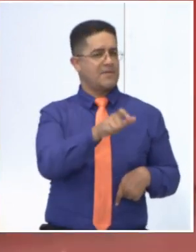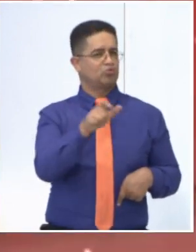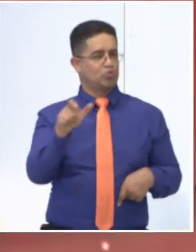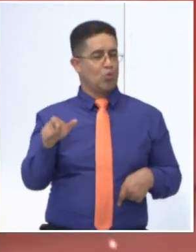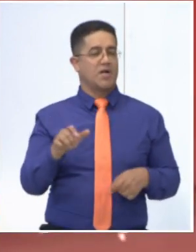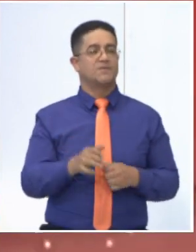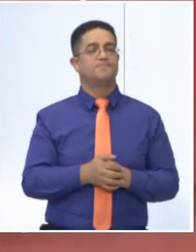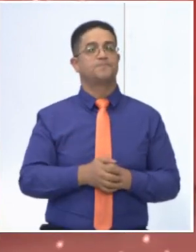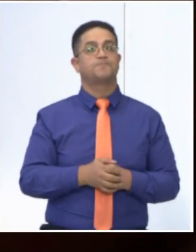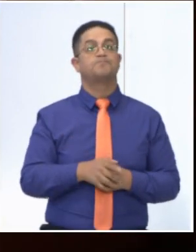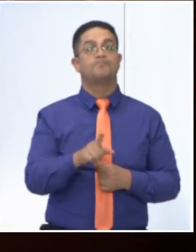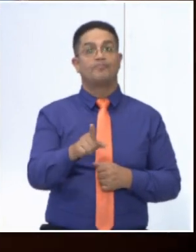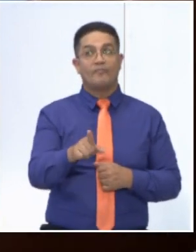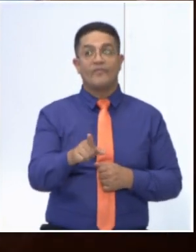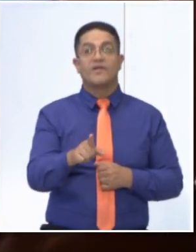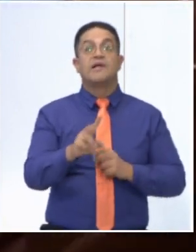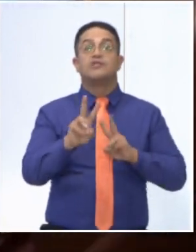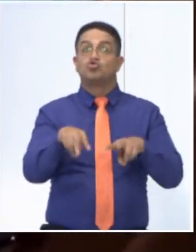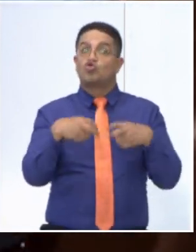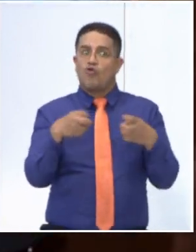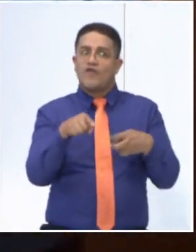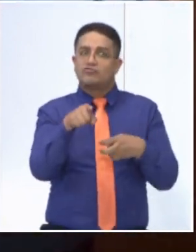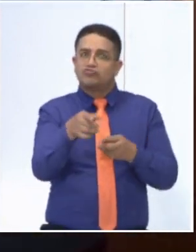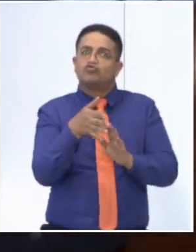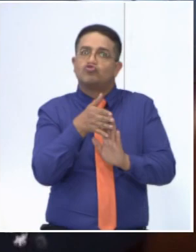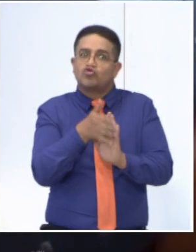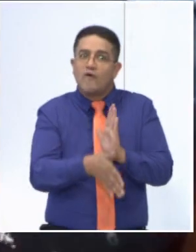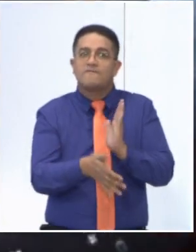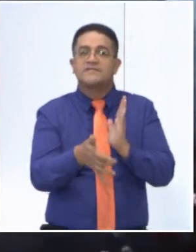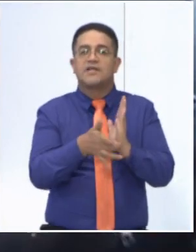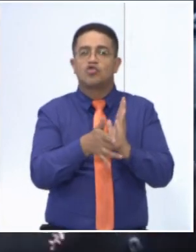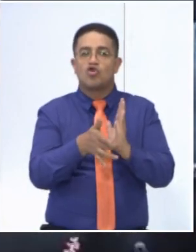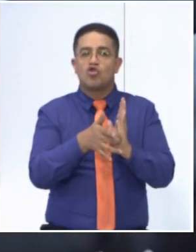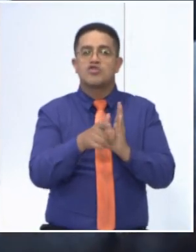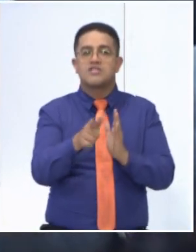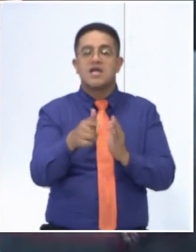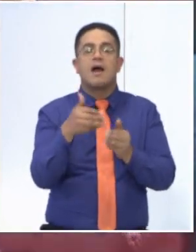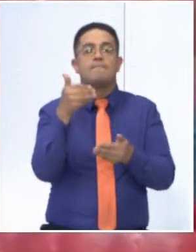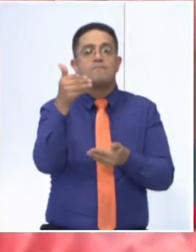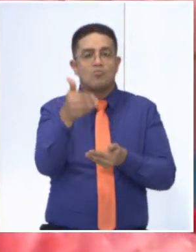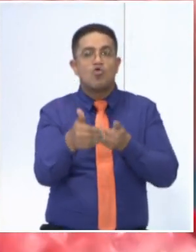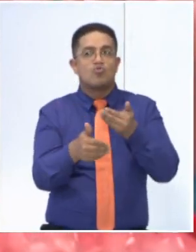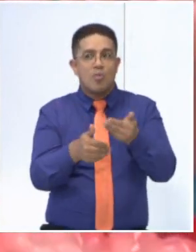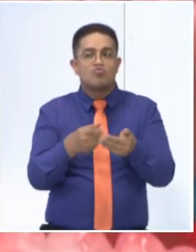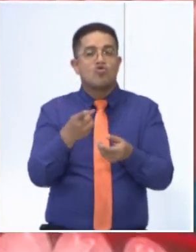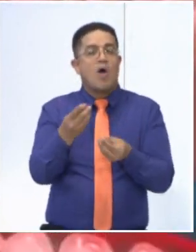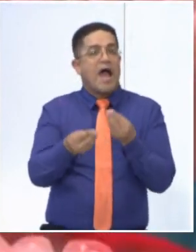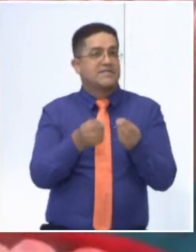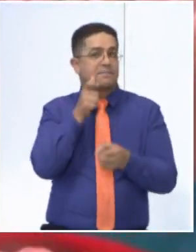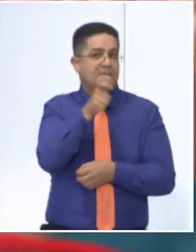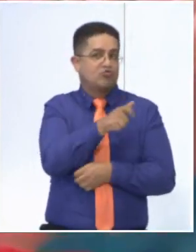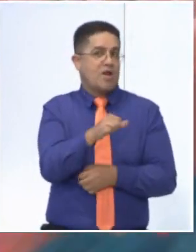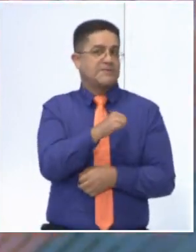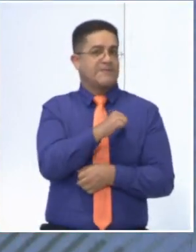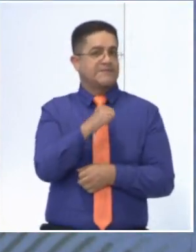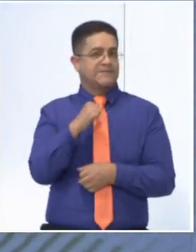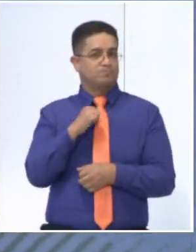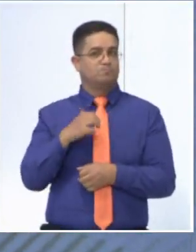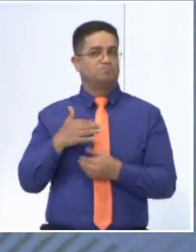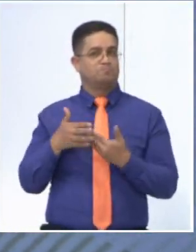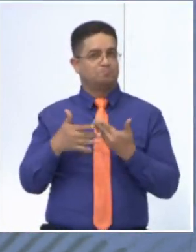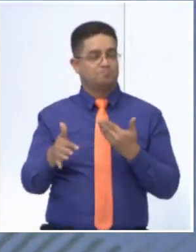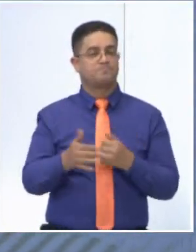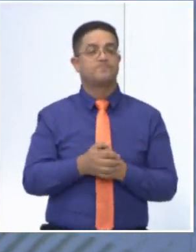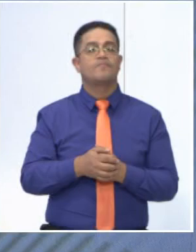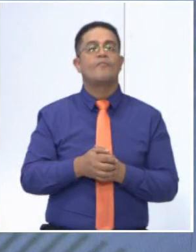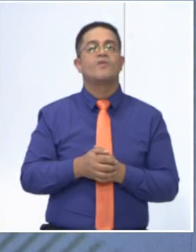usuarios. La continua innovación en este campo promete seguir aportando al cuidado y a la autonomía en materia de salud. Y para